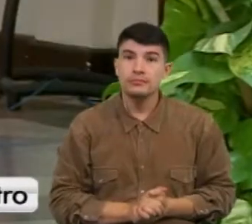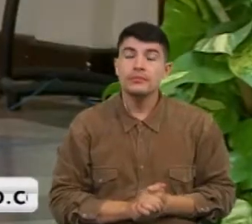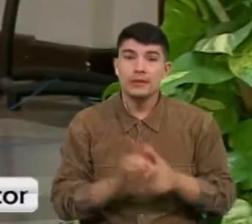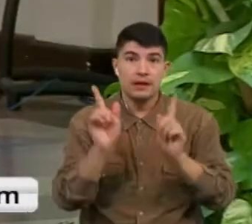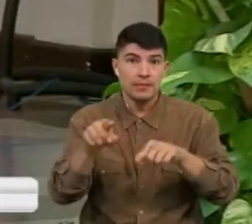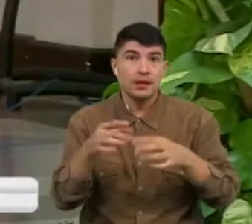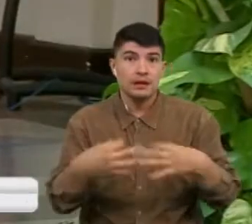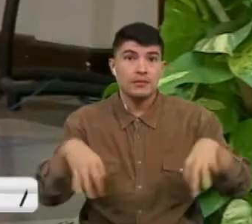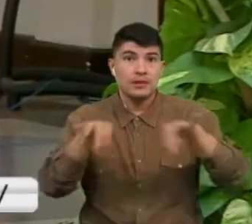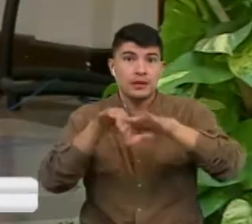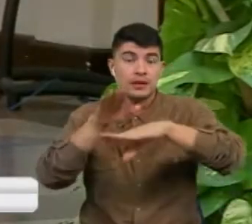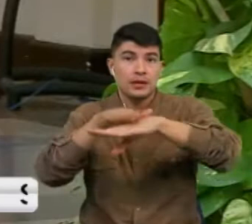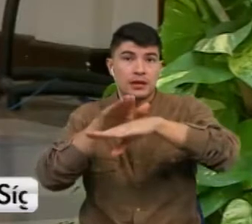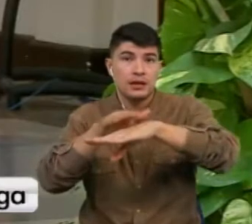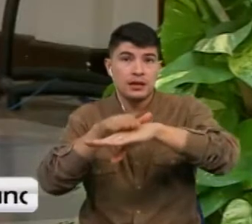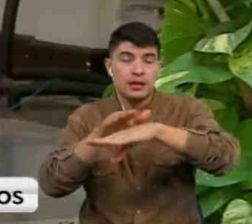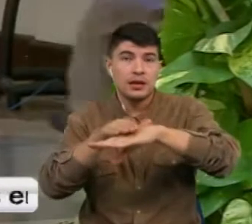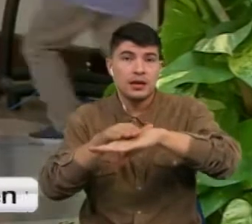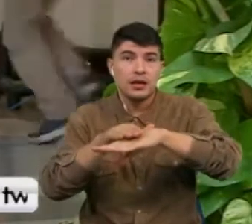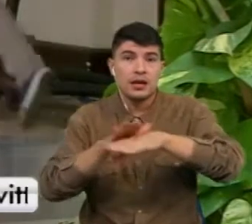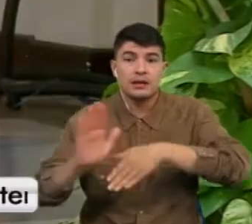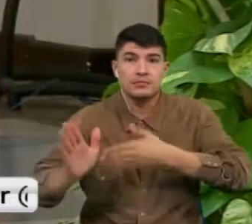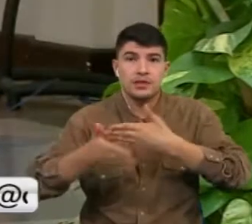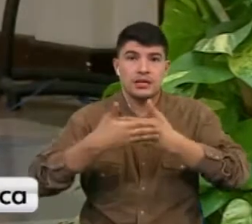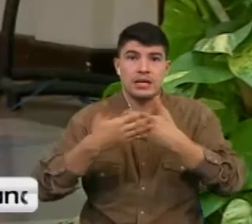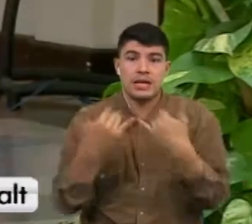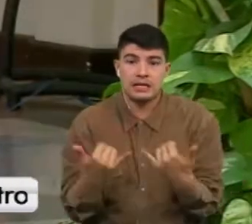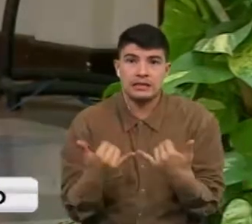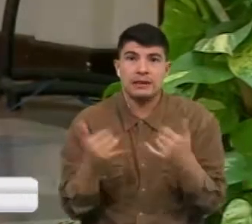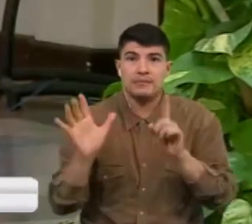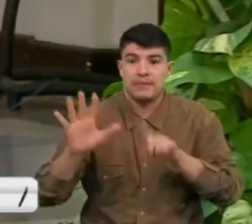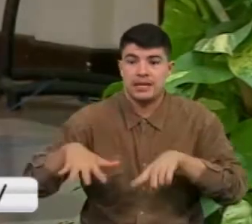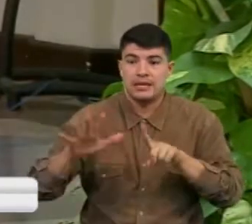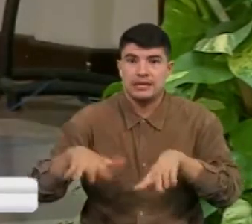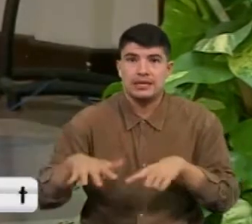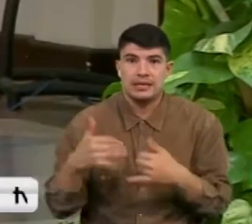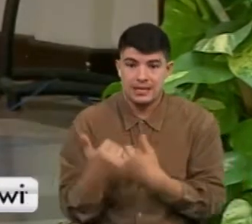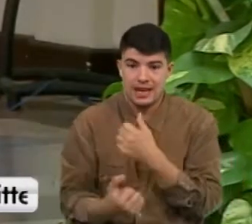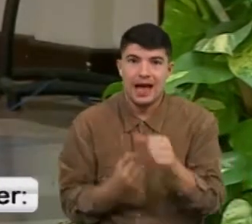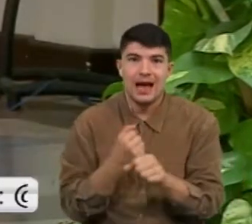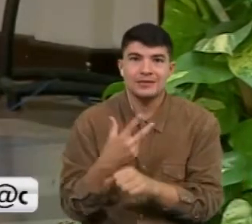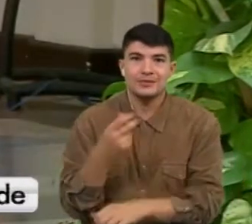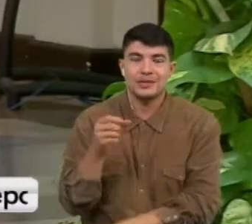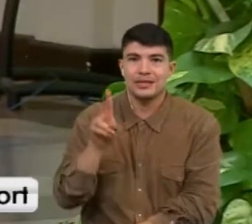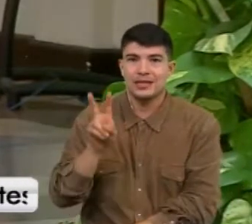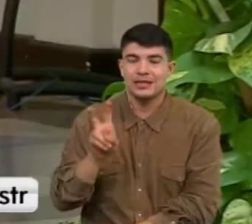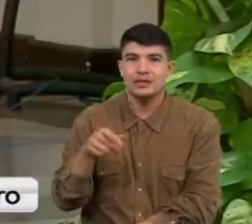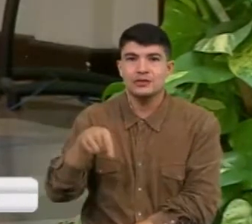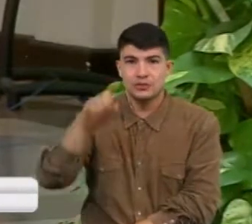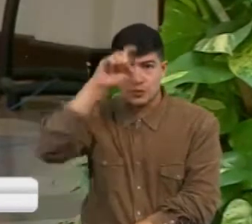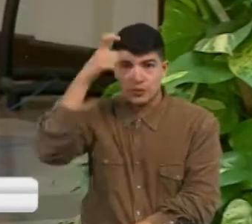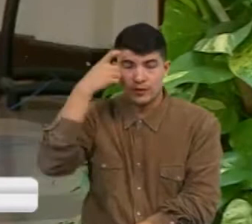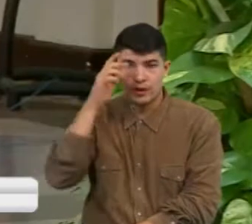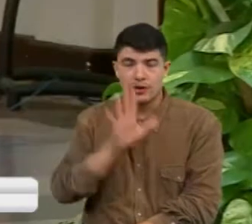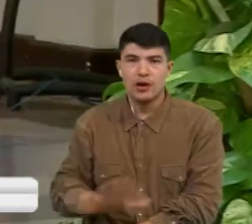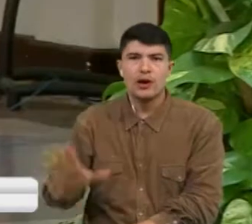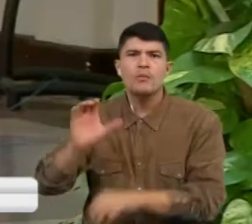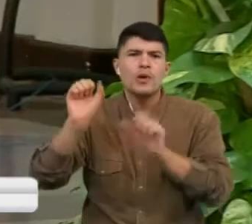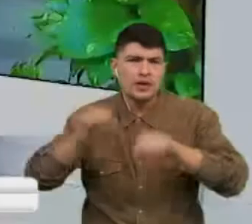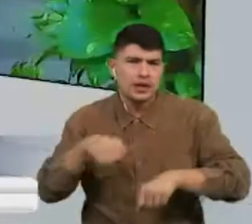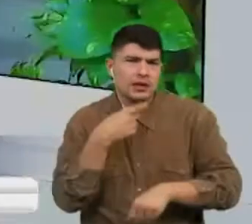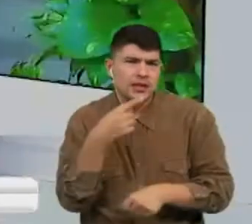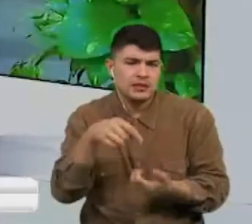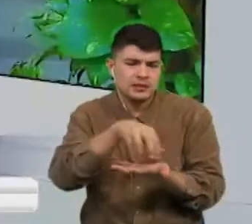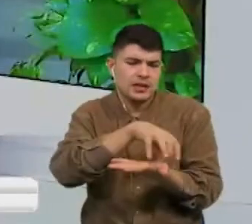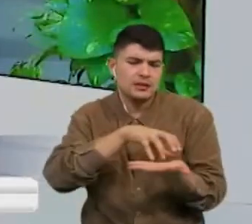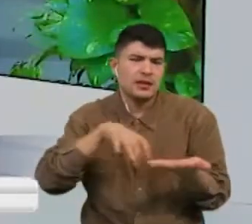importante resaltar que se espera para el cierre de este primer semestre del año 2017 por parte del gobierno departamental poder declarar al departamento de Santander